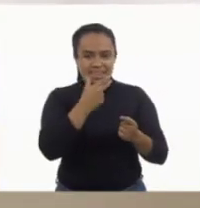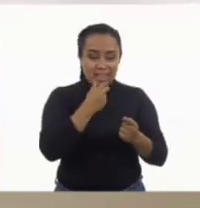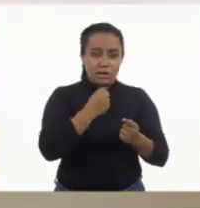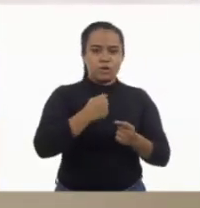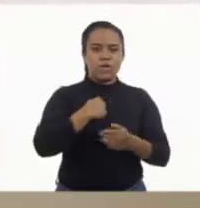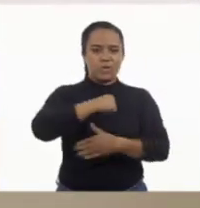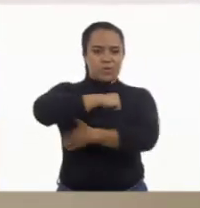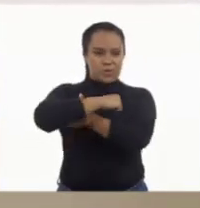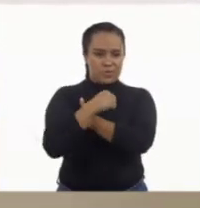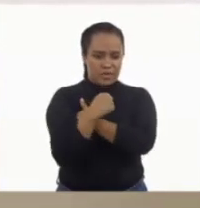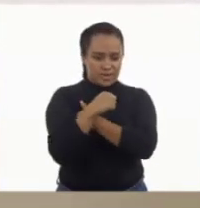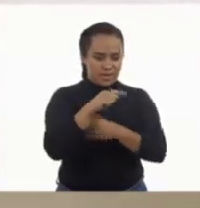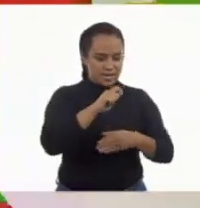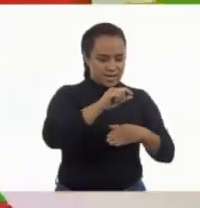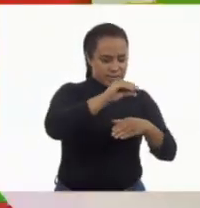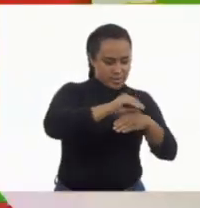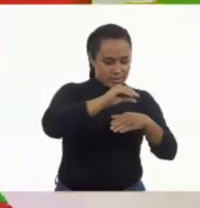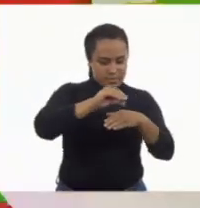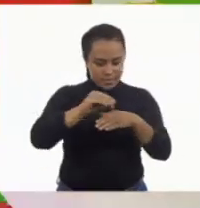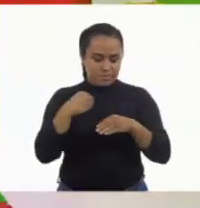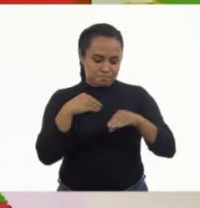a guardar estos cubos.